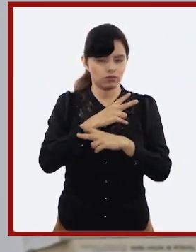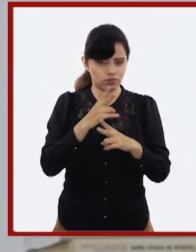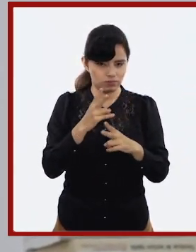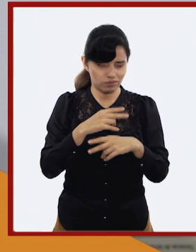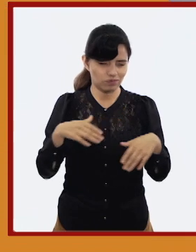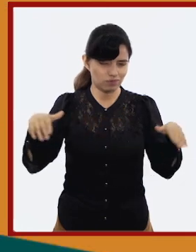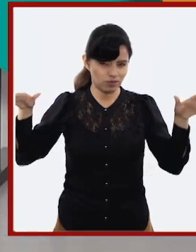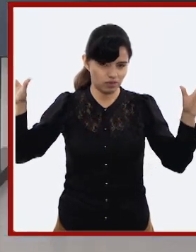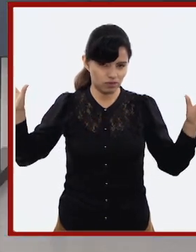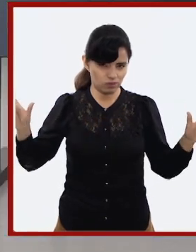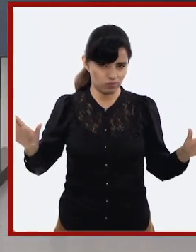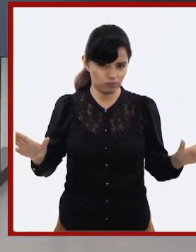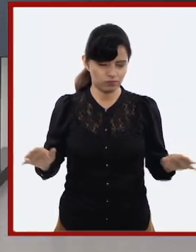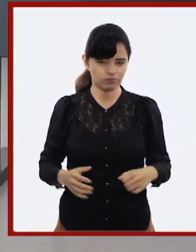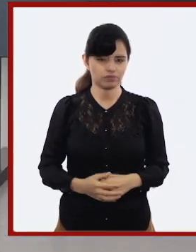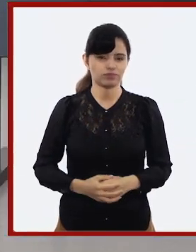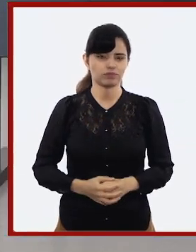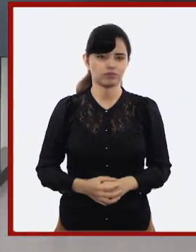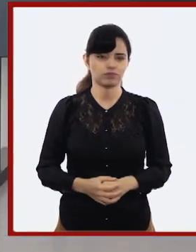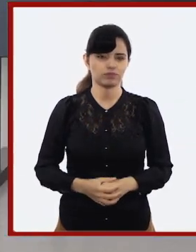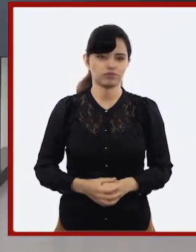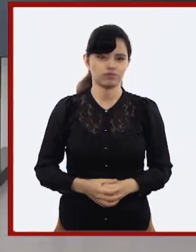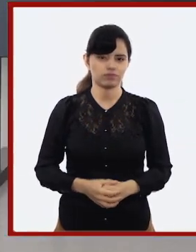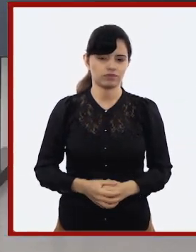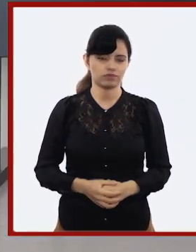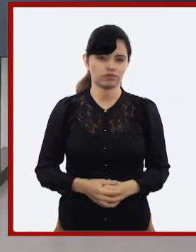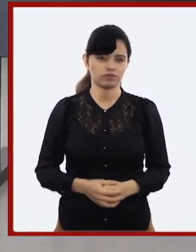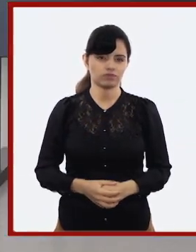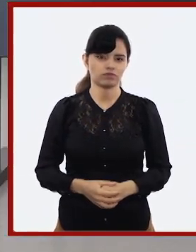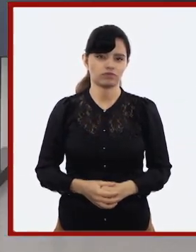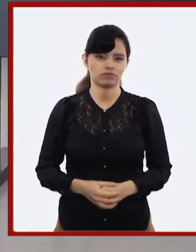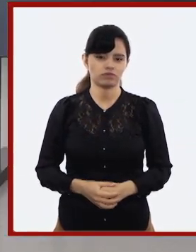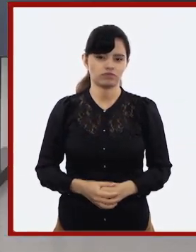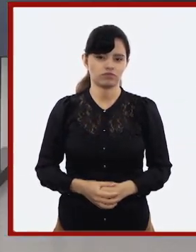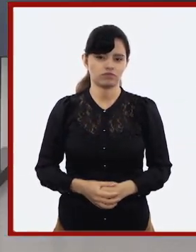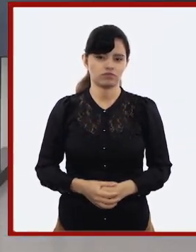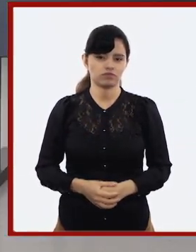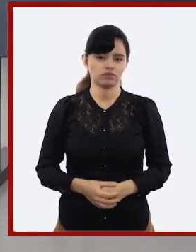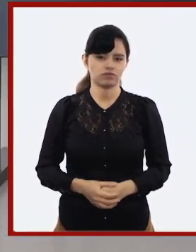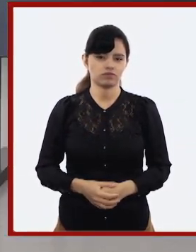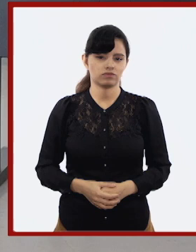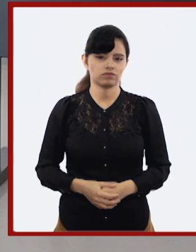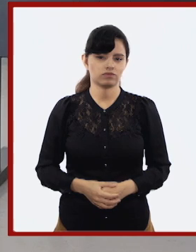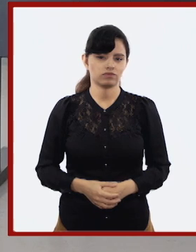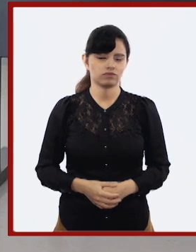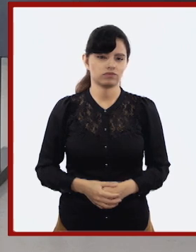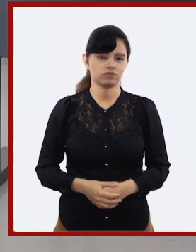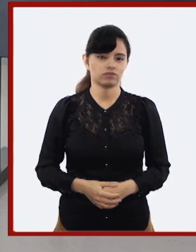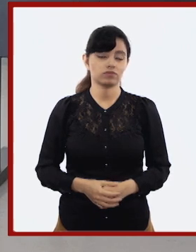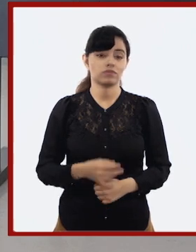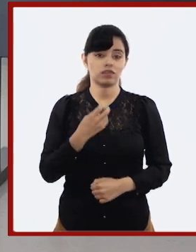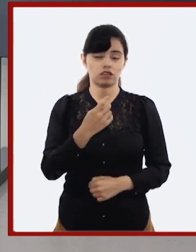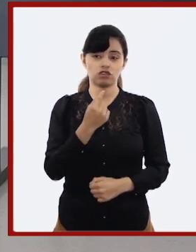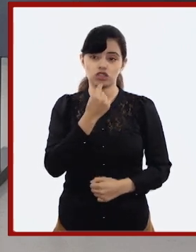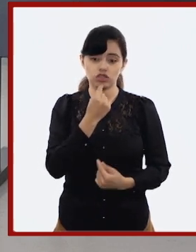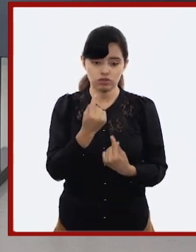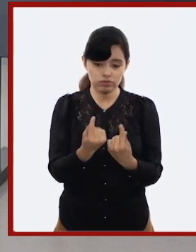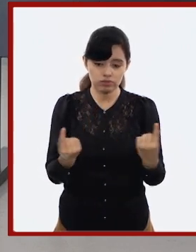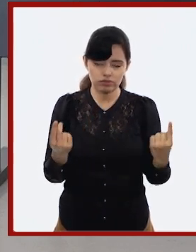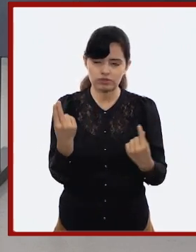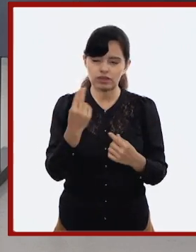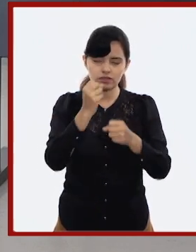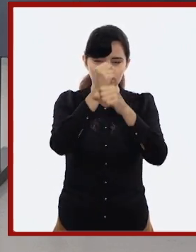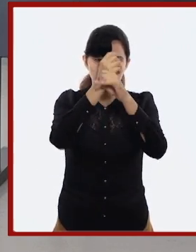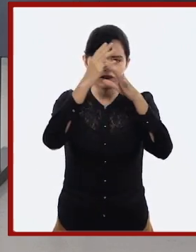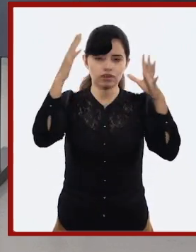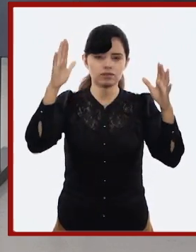exhalar, inhalar, exhalar. Ellos se tienen que imaginar que son aves, pero al